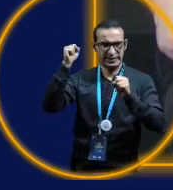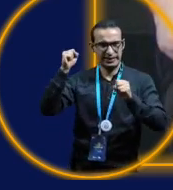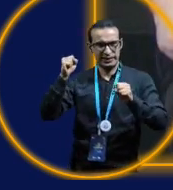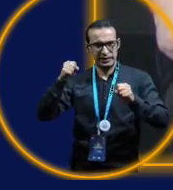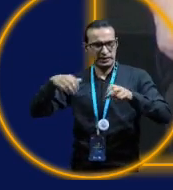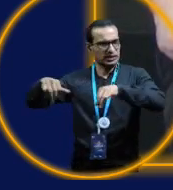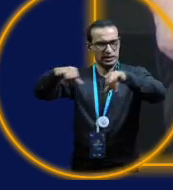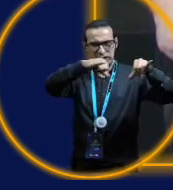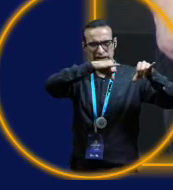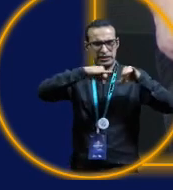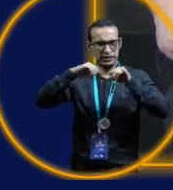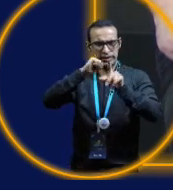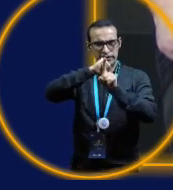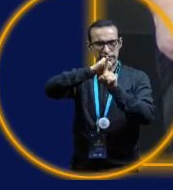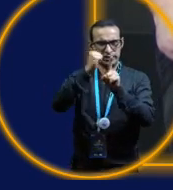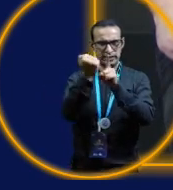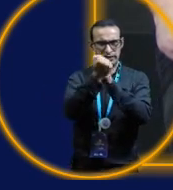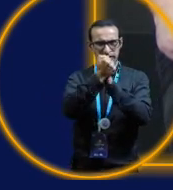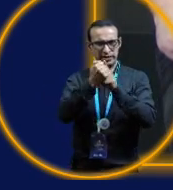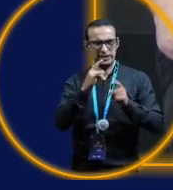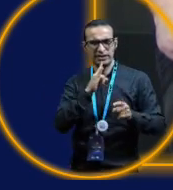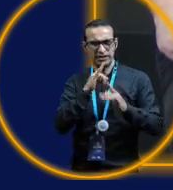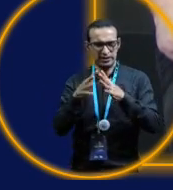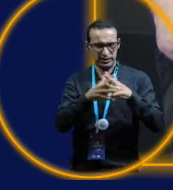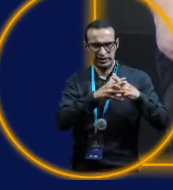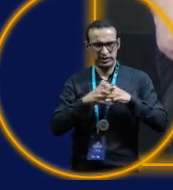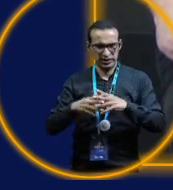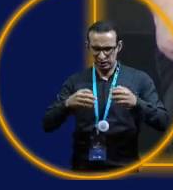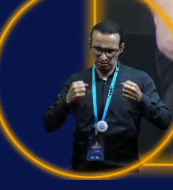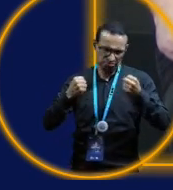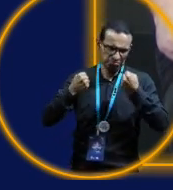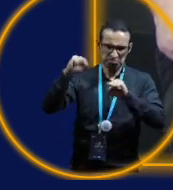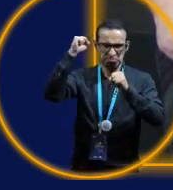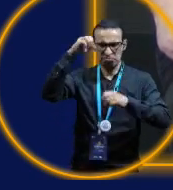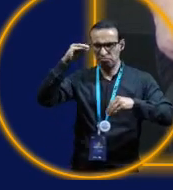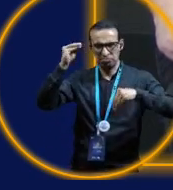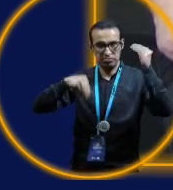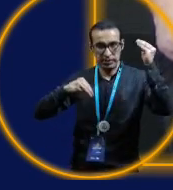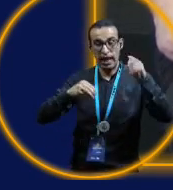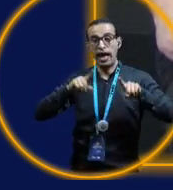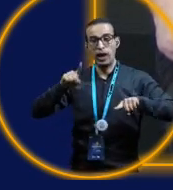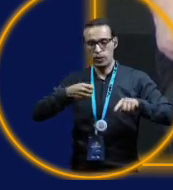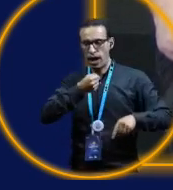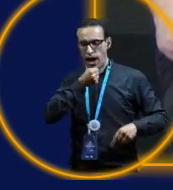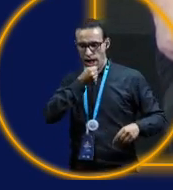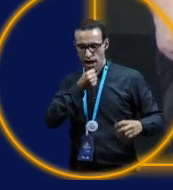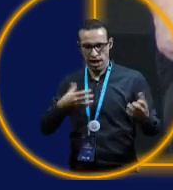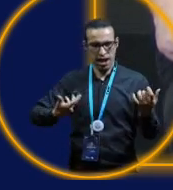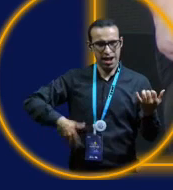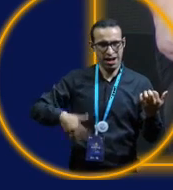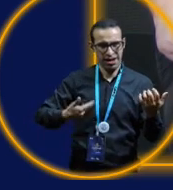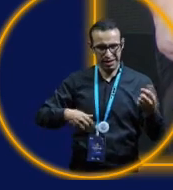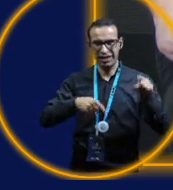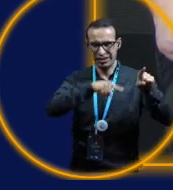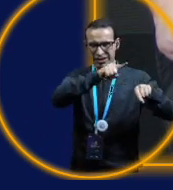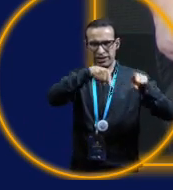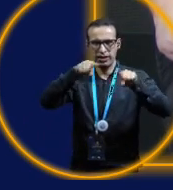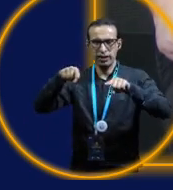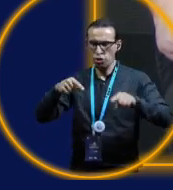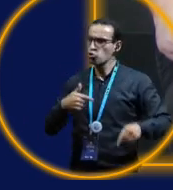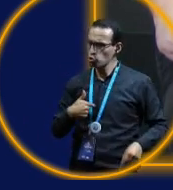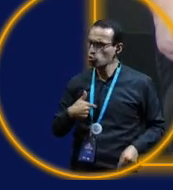colectiva norteamericana y algunos artistas fueron muy rápidos como decir absolutamente voy a liderar